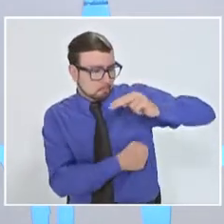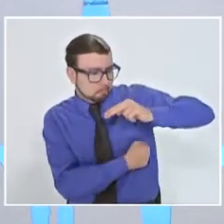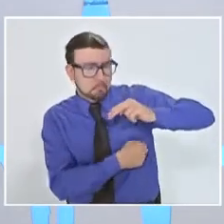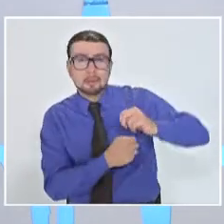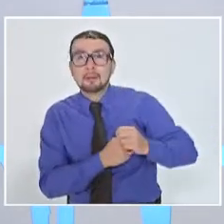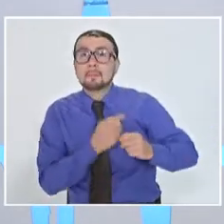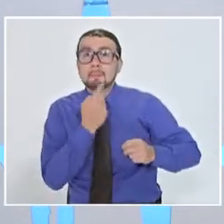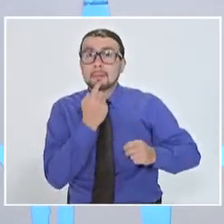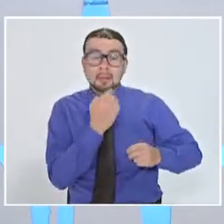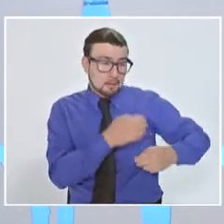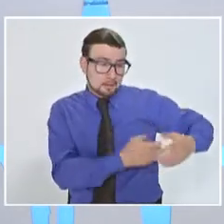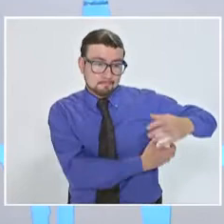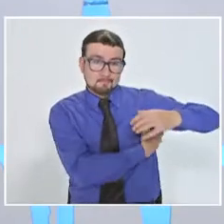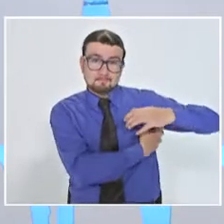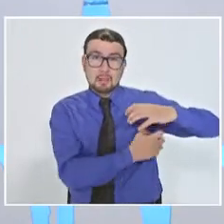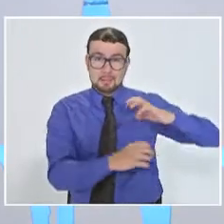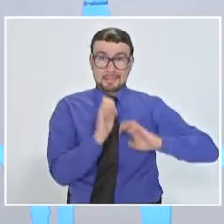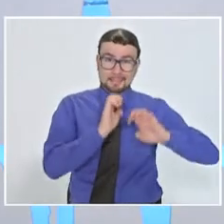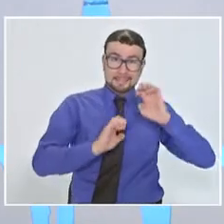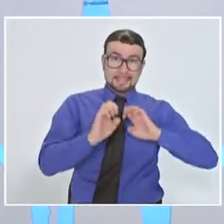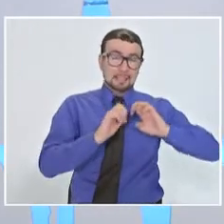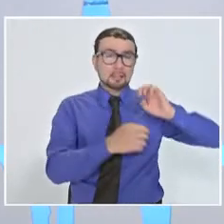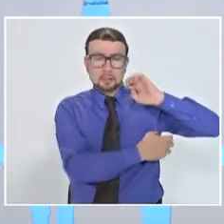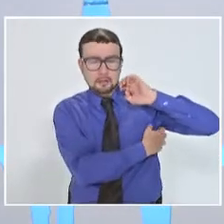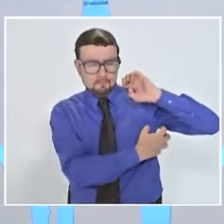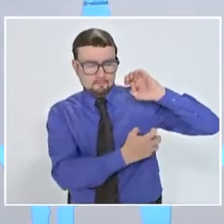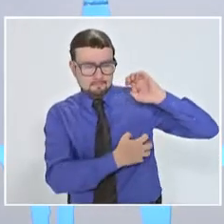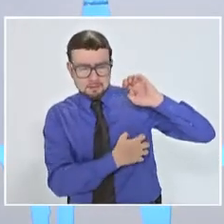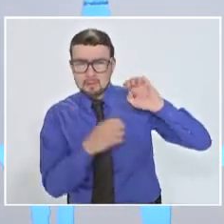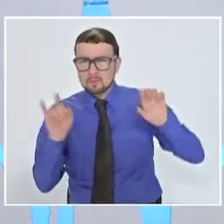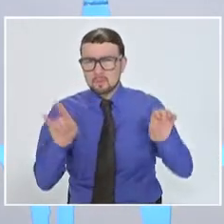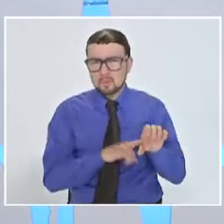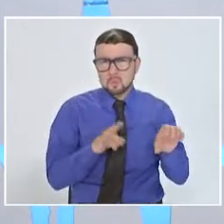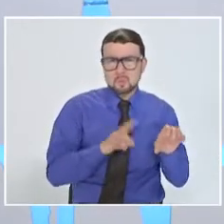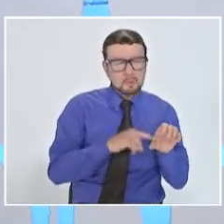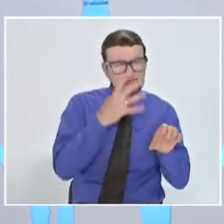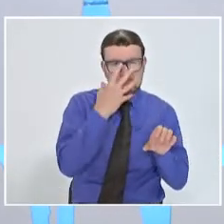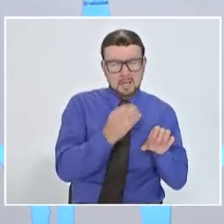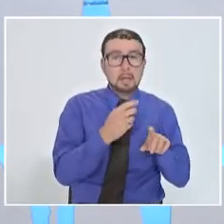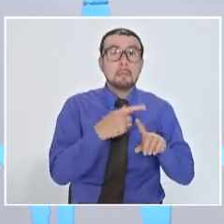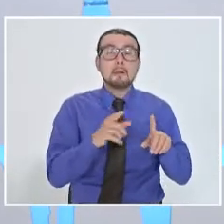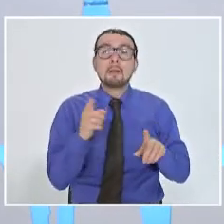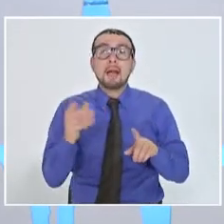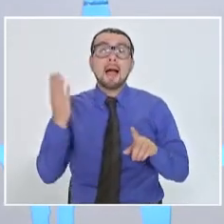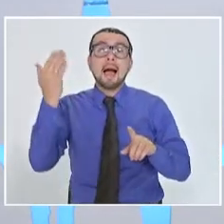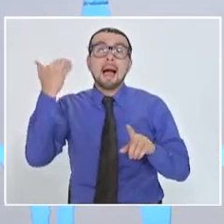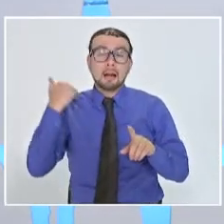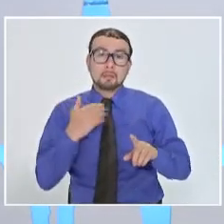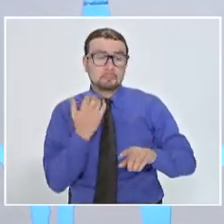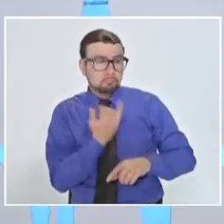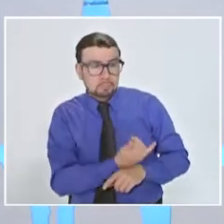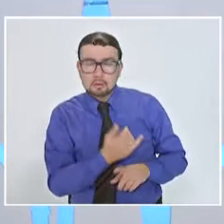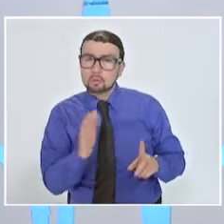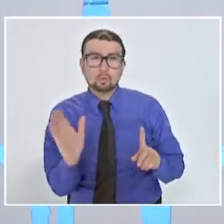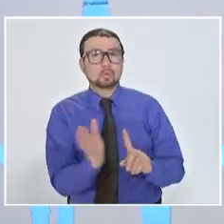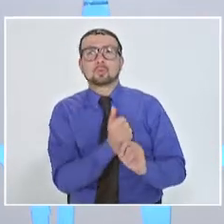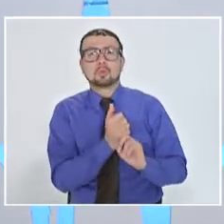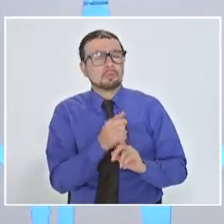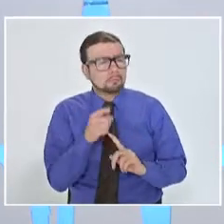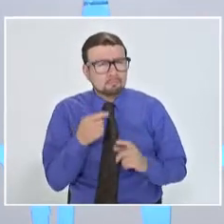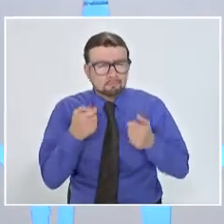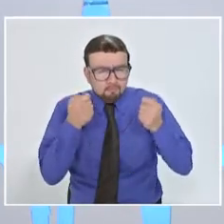está comprometido por células malignas, pero cuando le han hecho la mamografía y le han hecho las ecografías previas, no encuentran el tumor